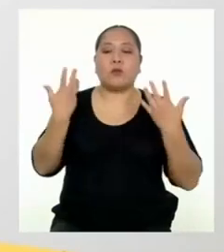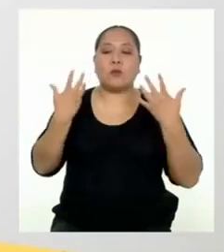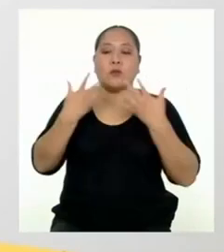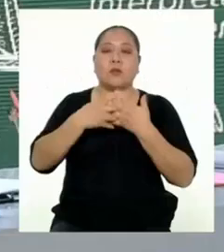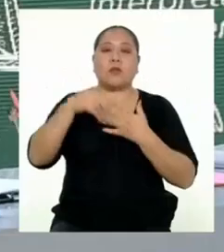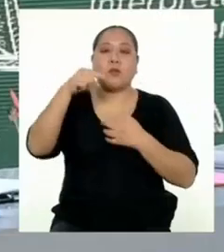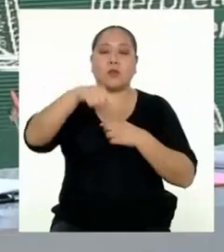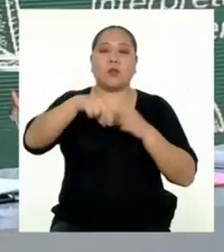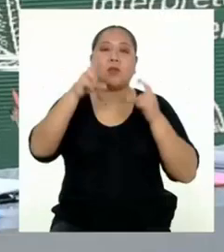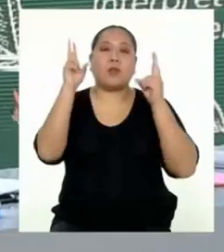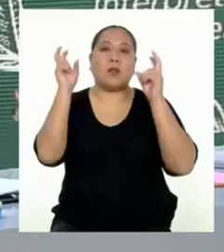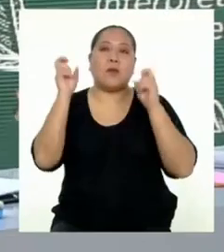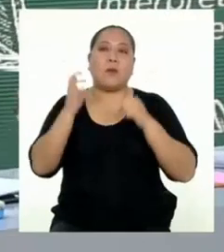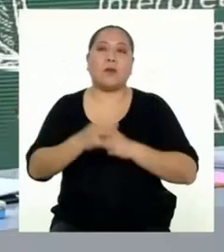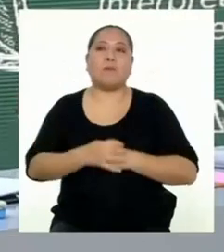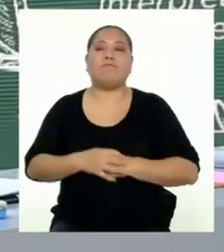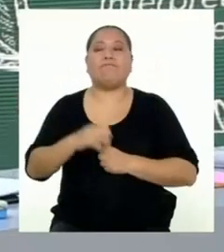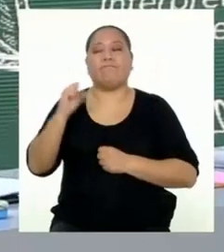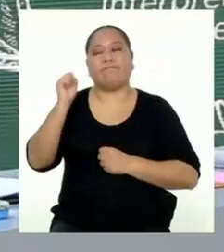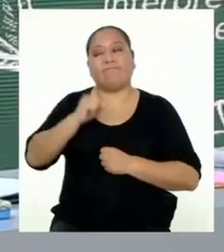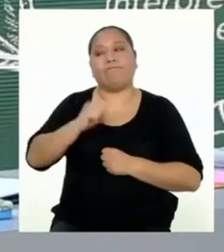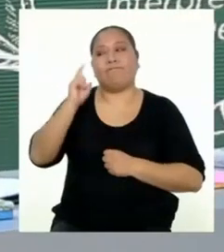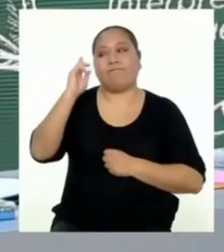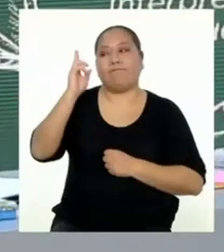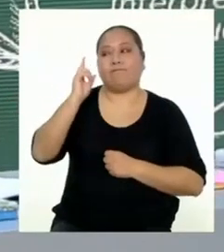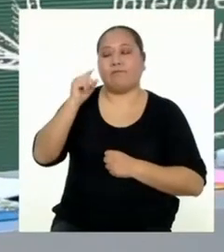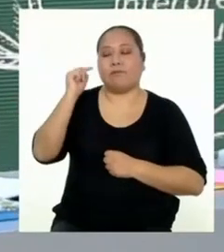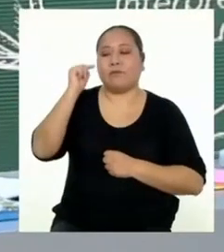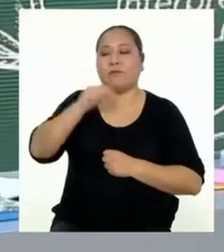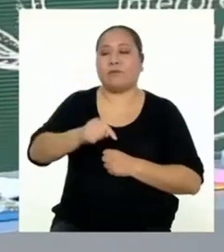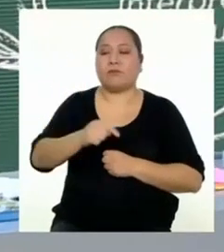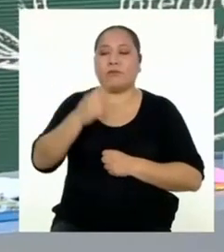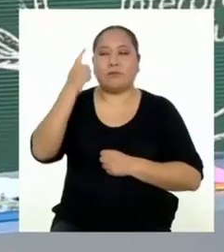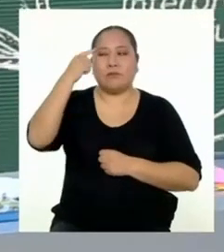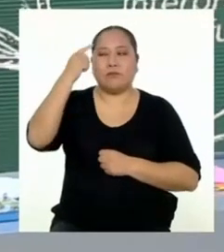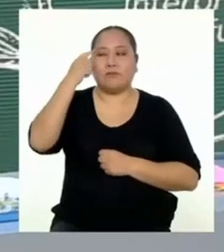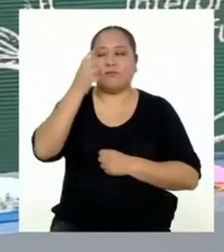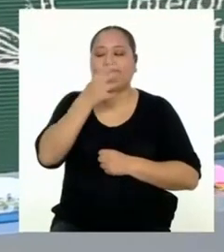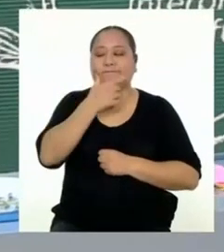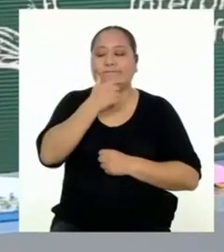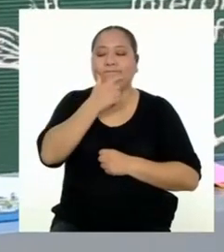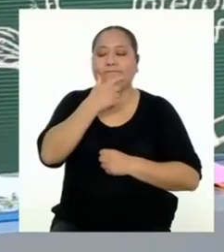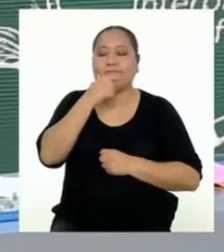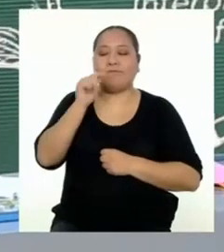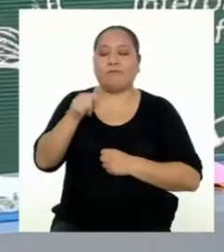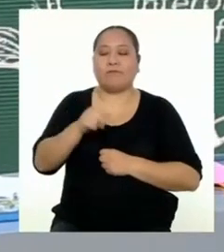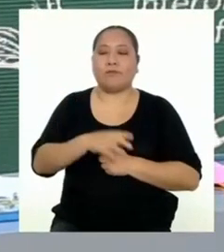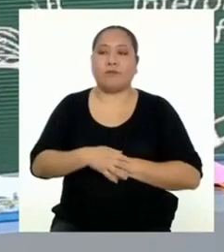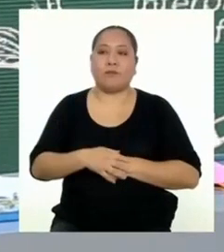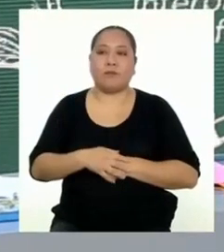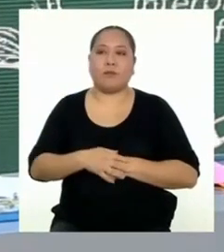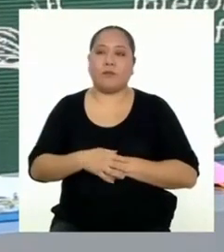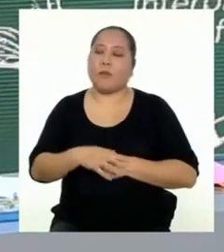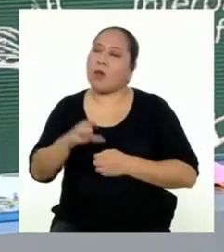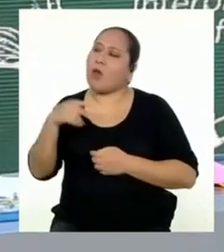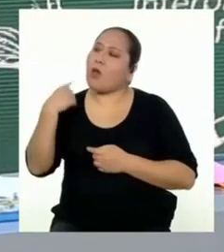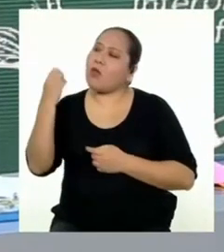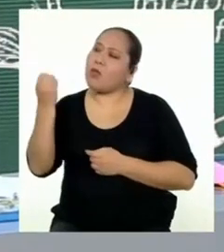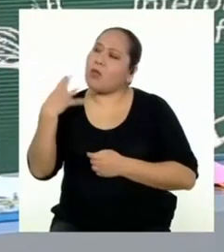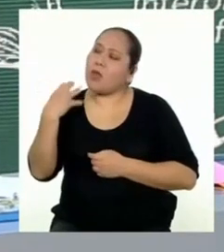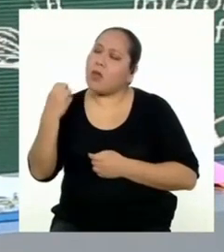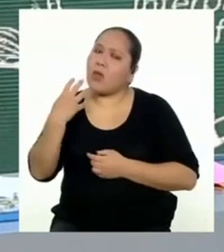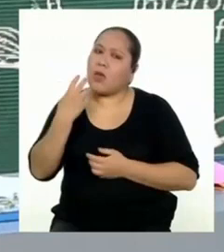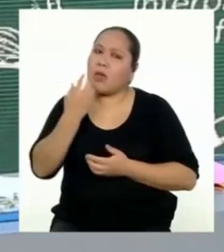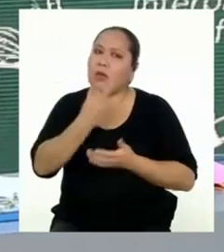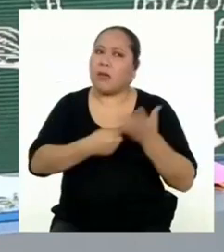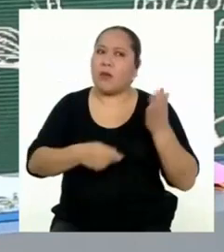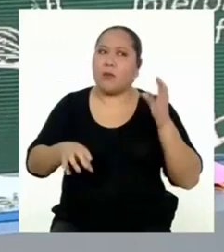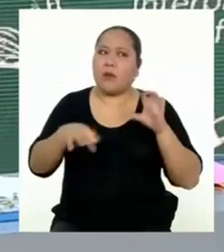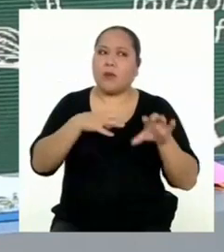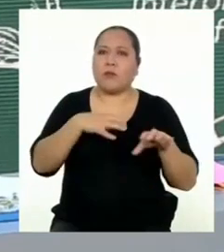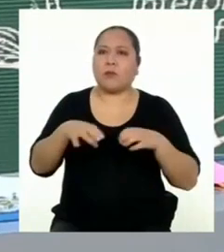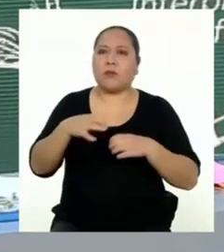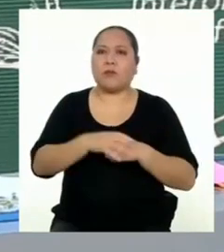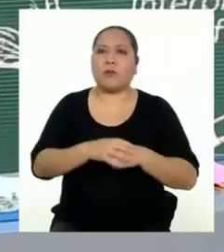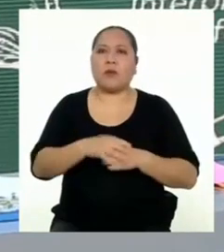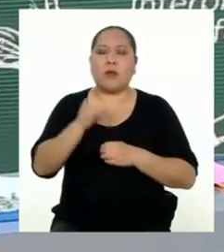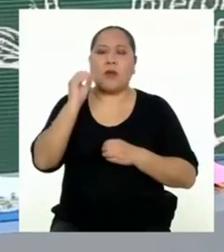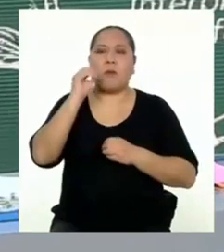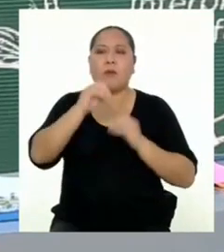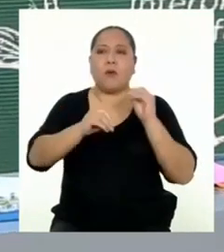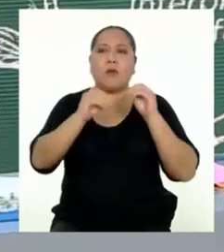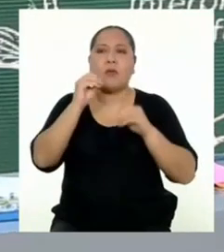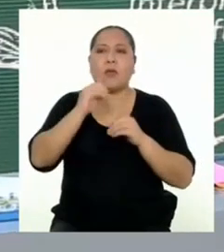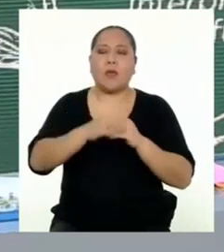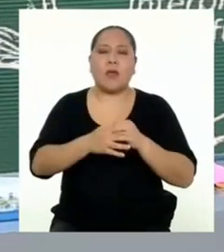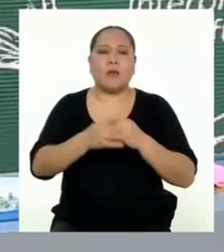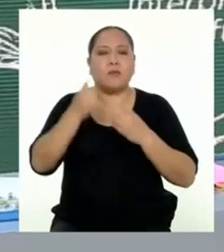con el tema. Claro, profesor, justo estaba pensando en eso. Cuéntenos, ¿qué podemos hacer para consumir